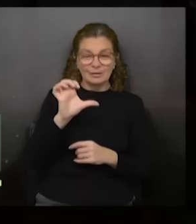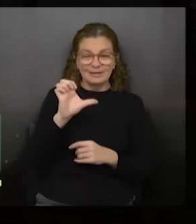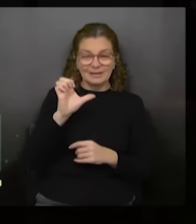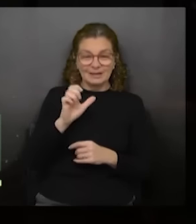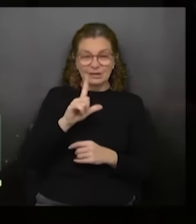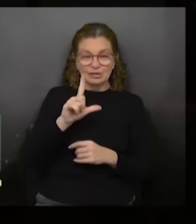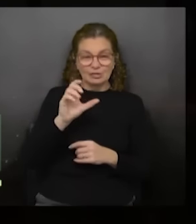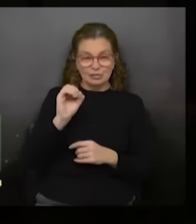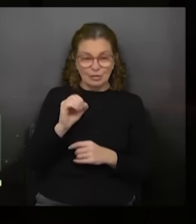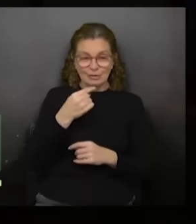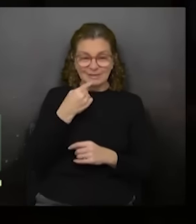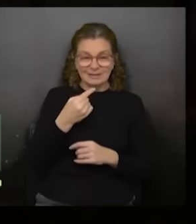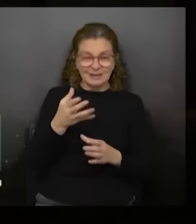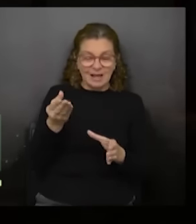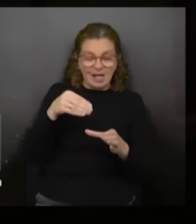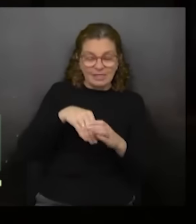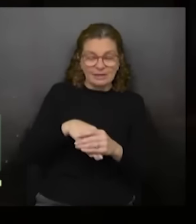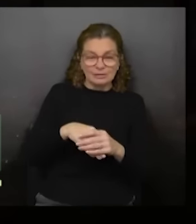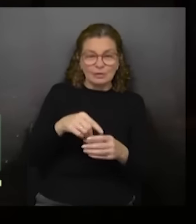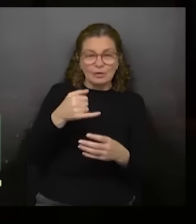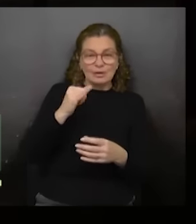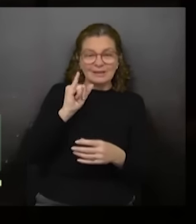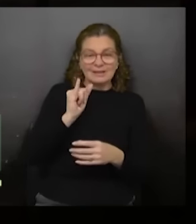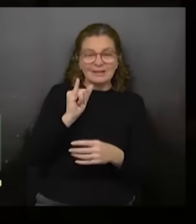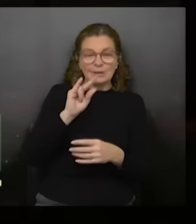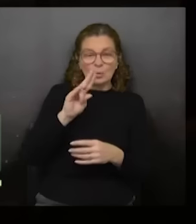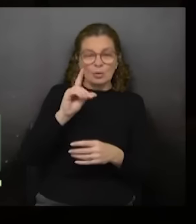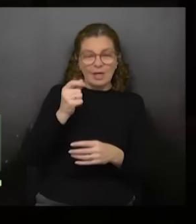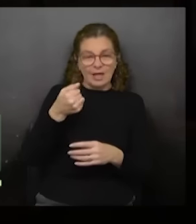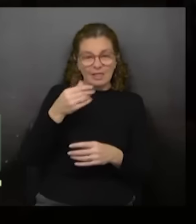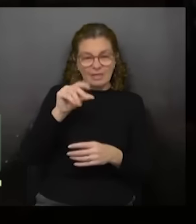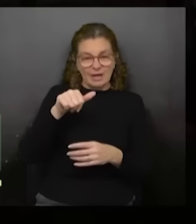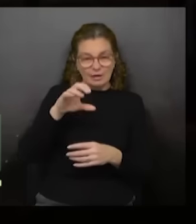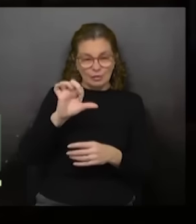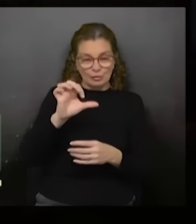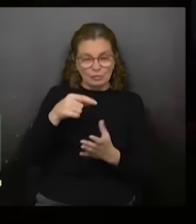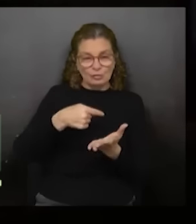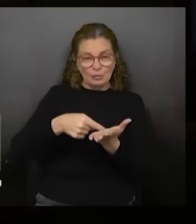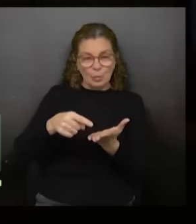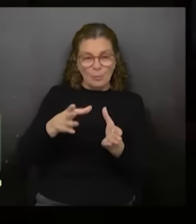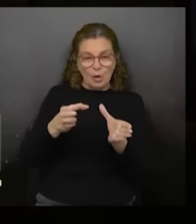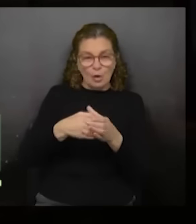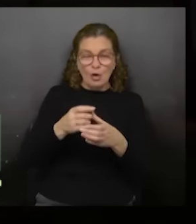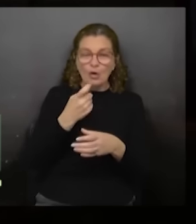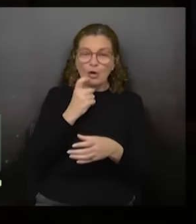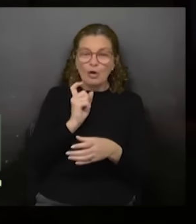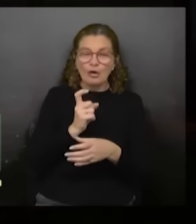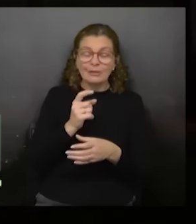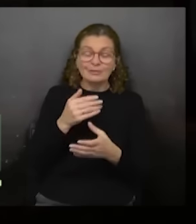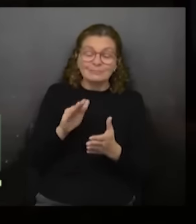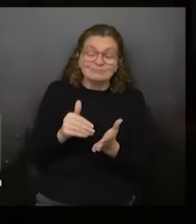integrante de ciudadanos a propósito de lo que ha sido hasta el momento bueno la dilatación en el tratamiento de